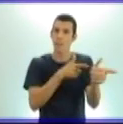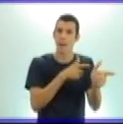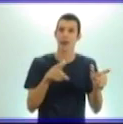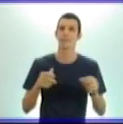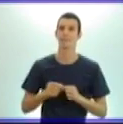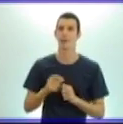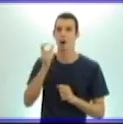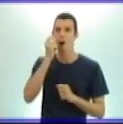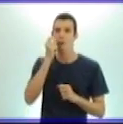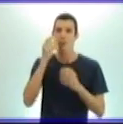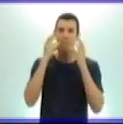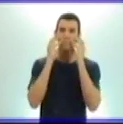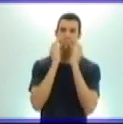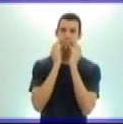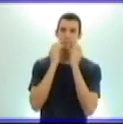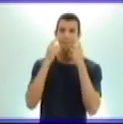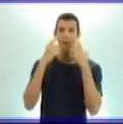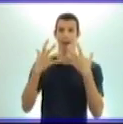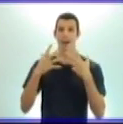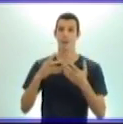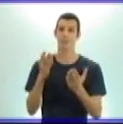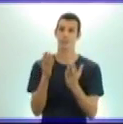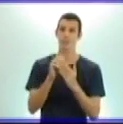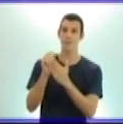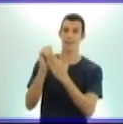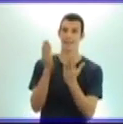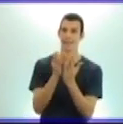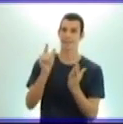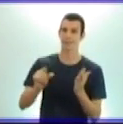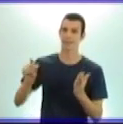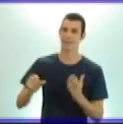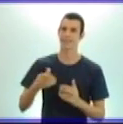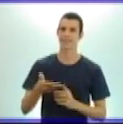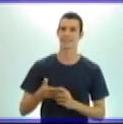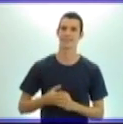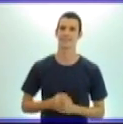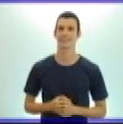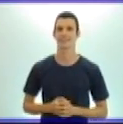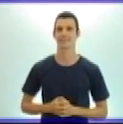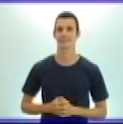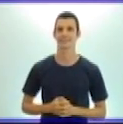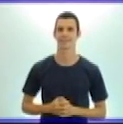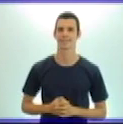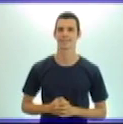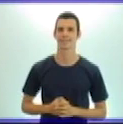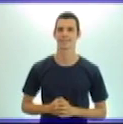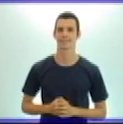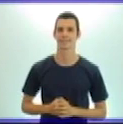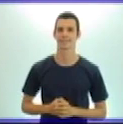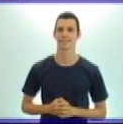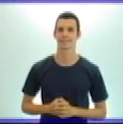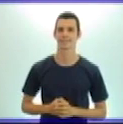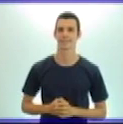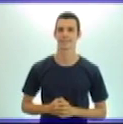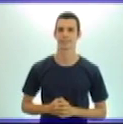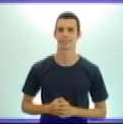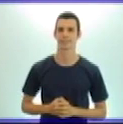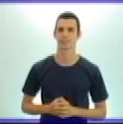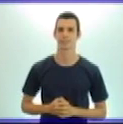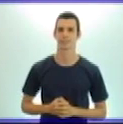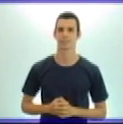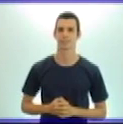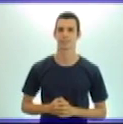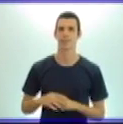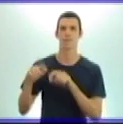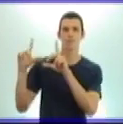bien. Hemos transitado por algunos de los principales hechos de esta nueva etapa de la lucha